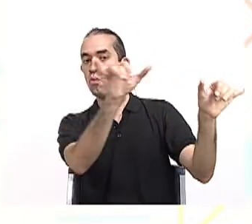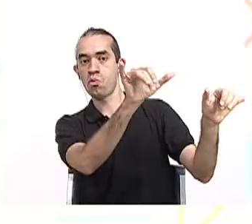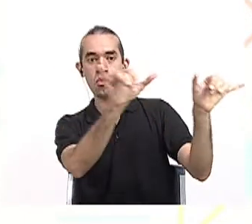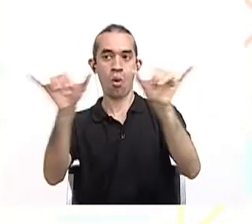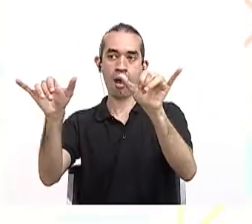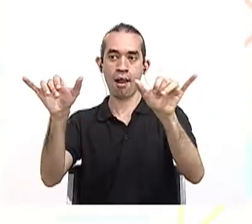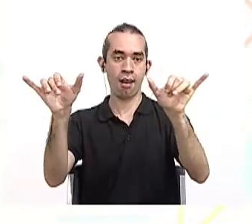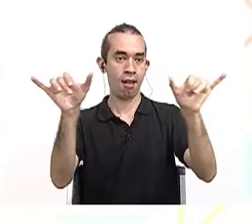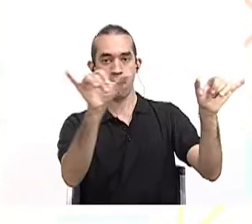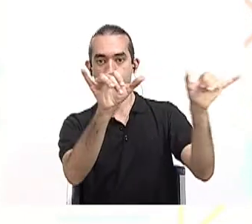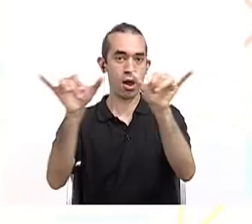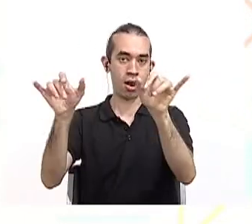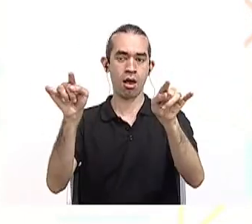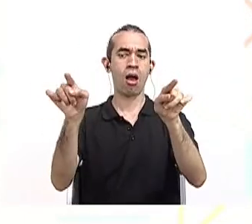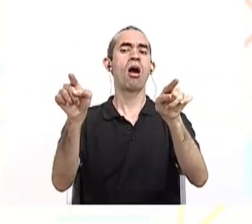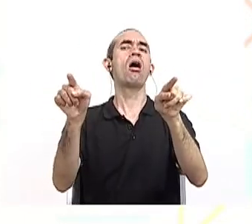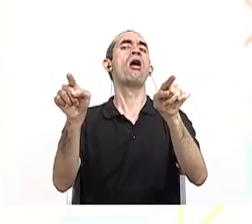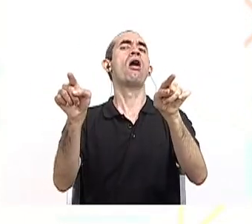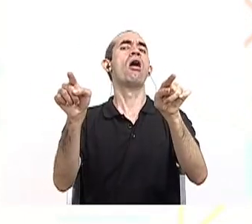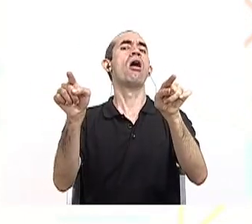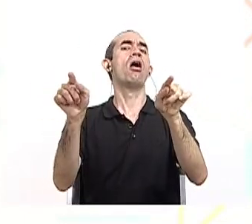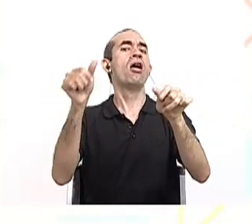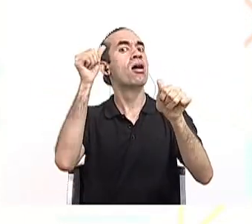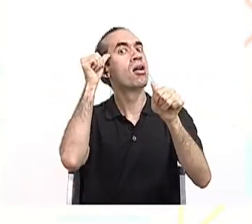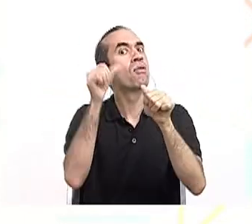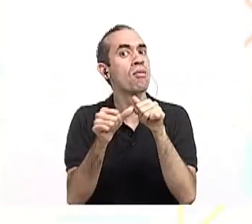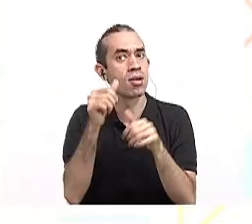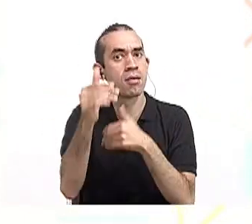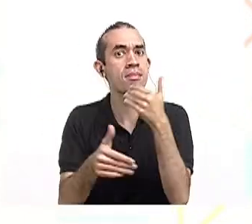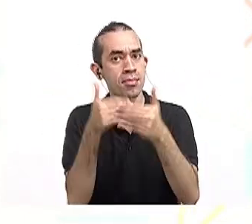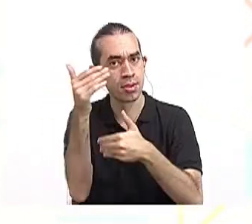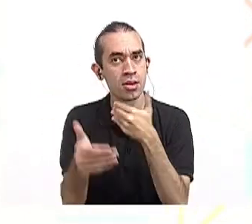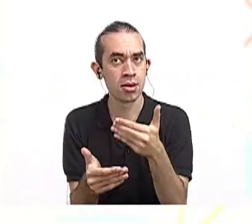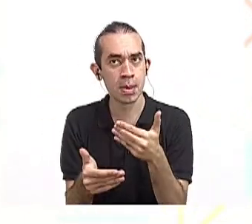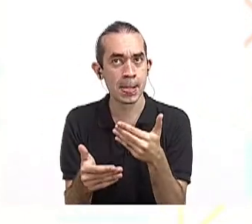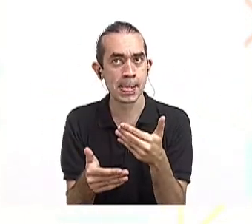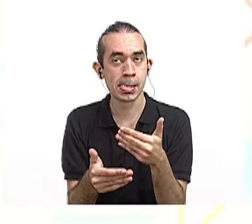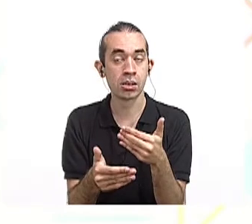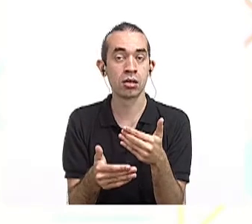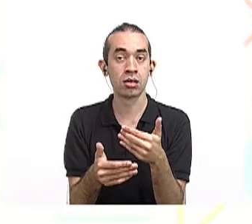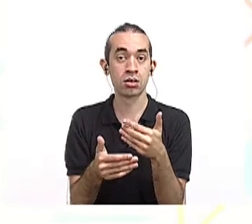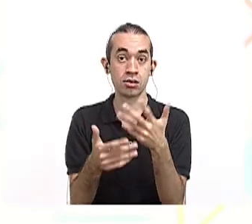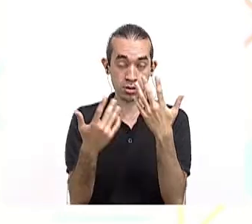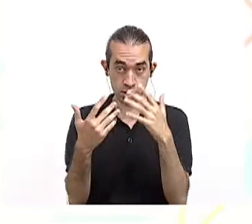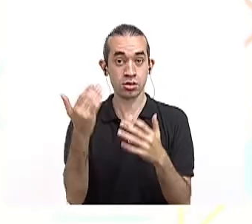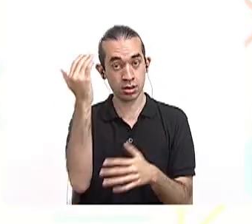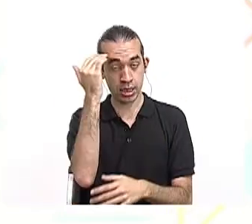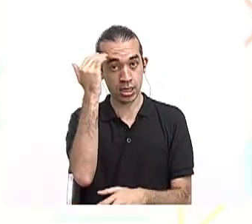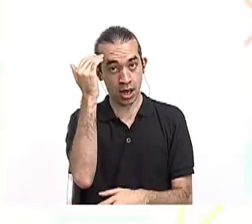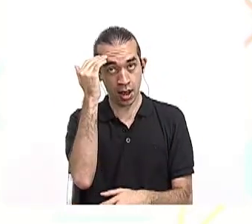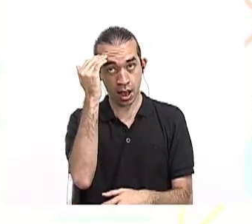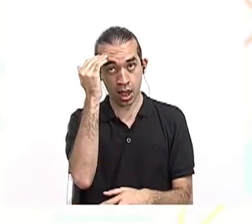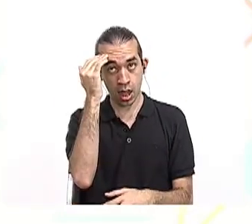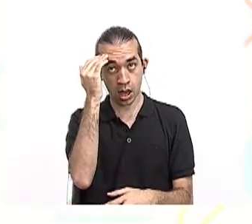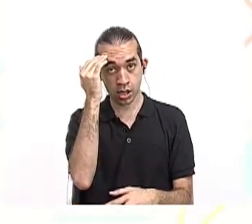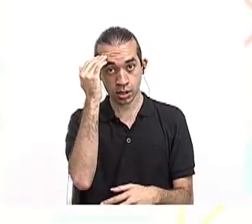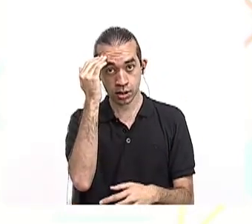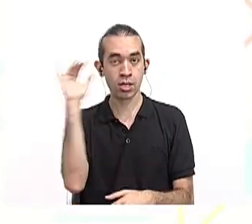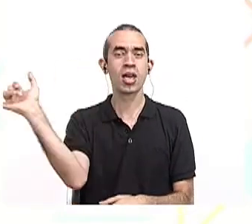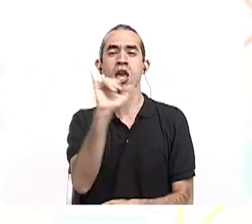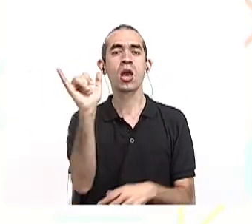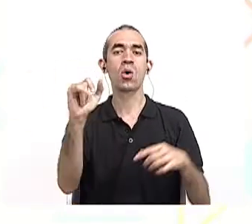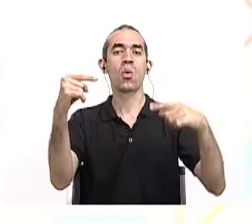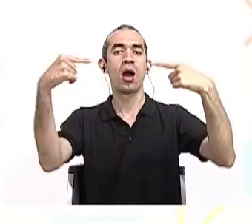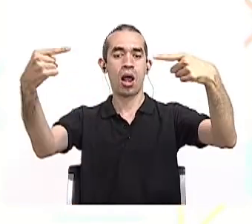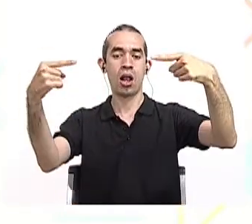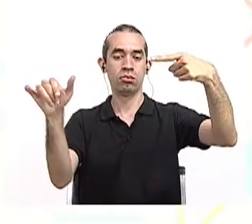igual. ¿Recuerdan el proceso? Cuando las fracciones son